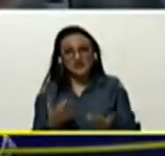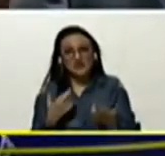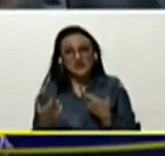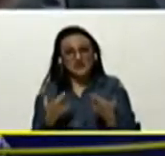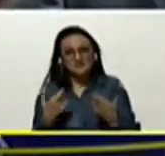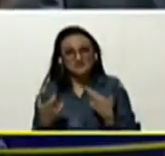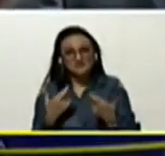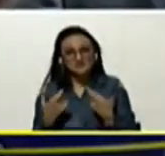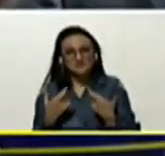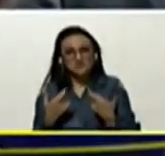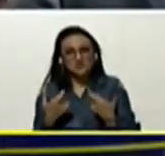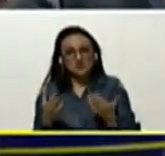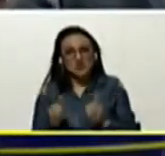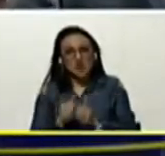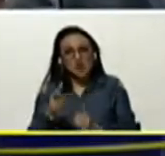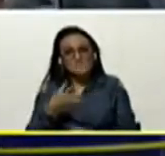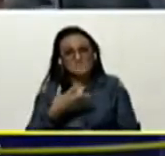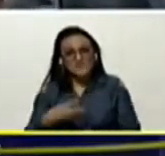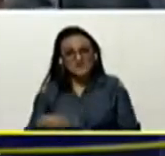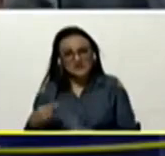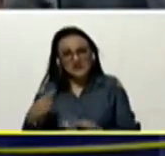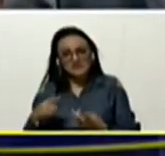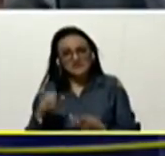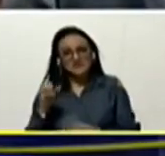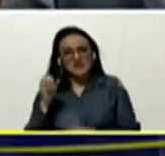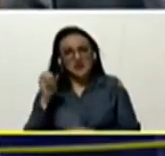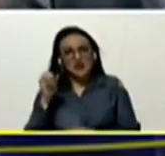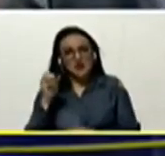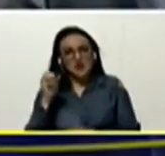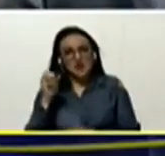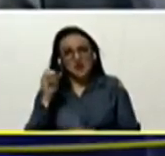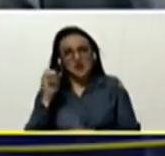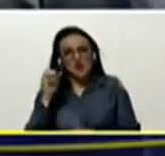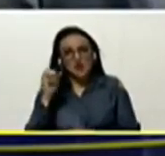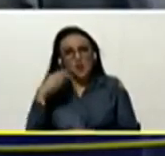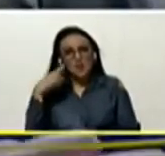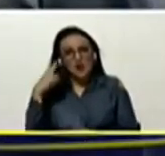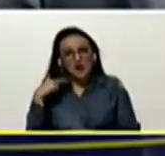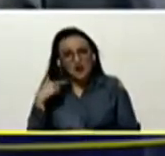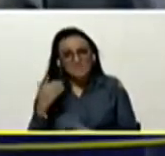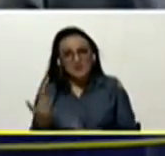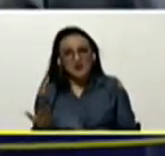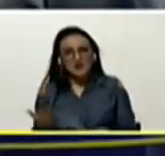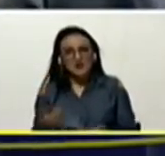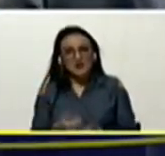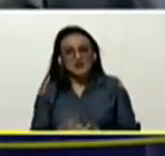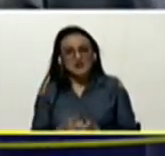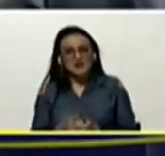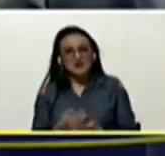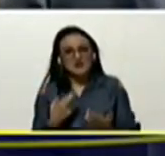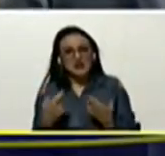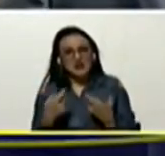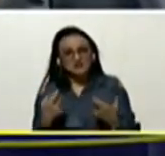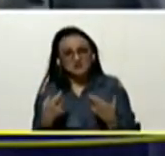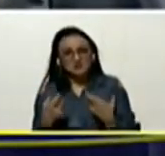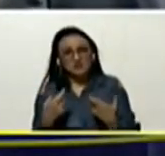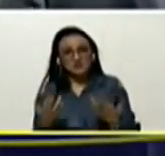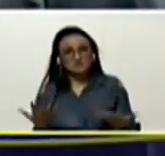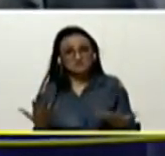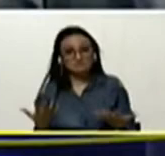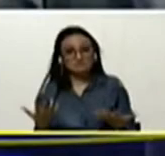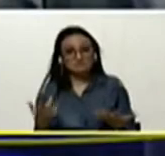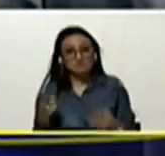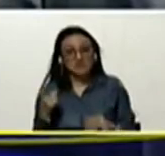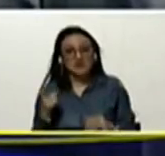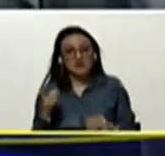relaciones con los presidentes Obama. La relación que se tuvo en todo ese momento.